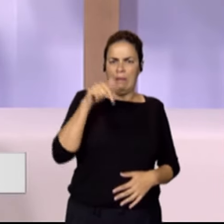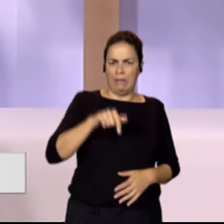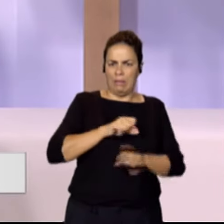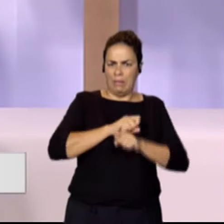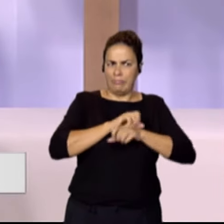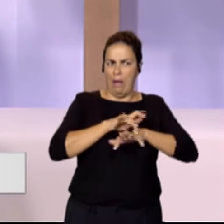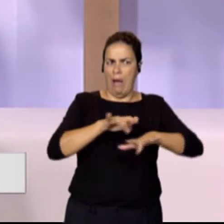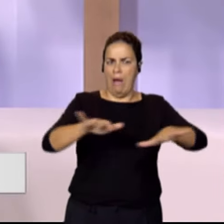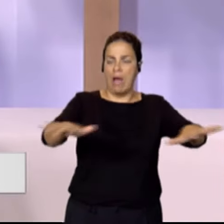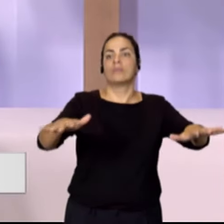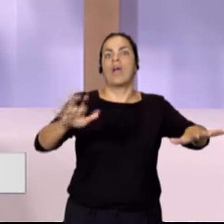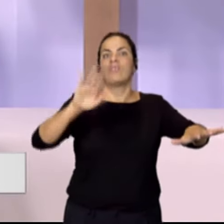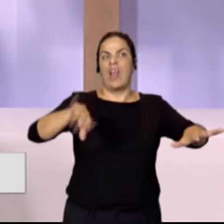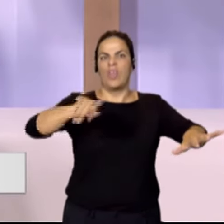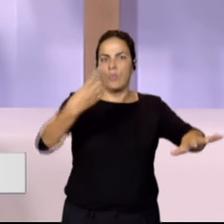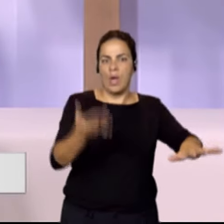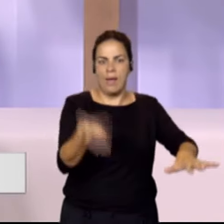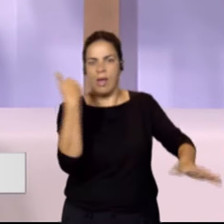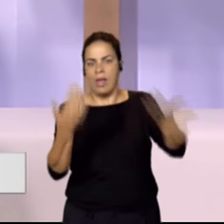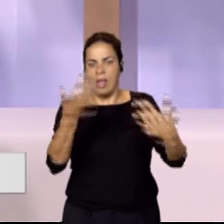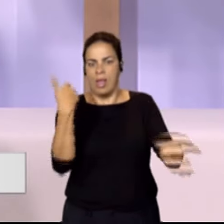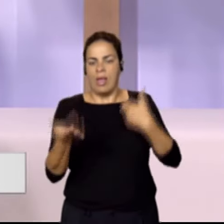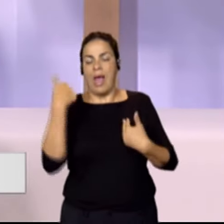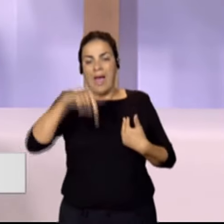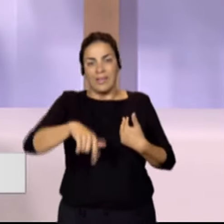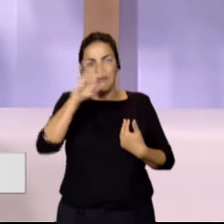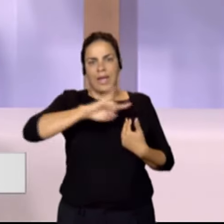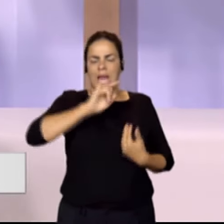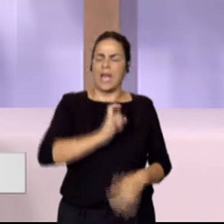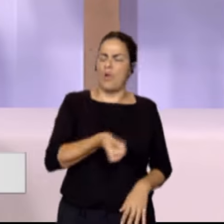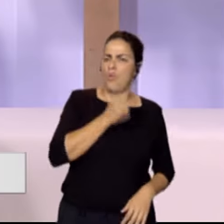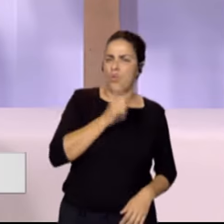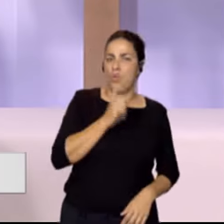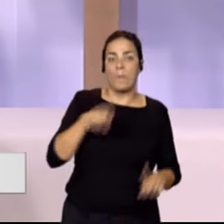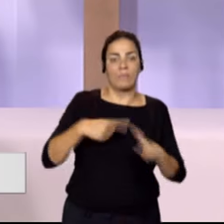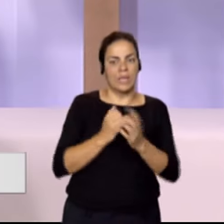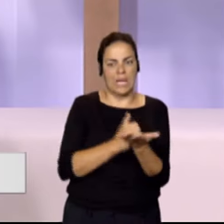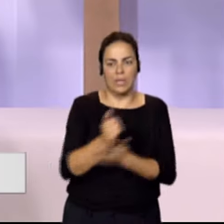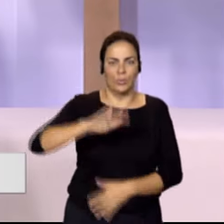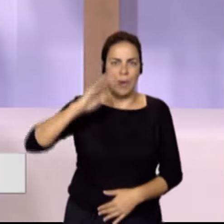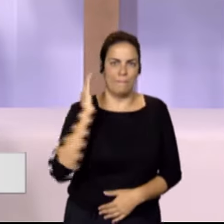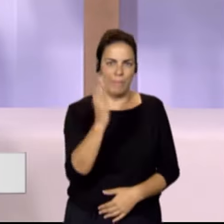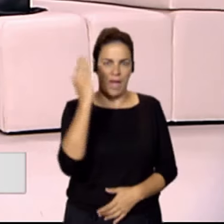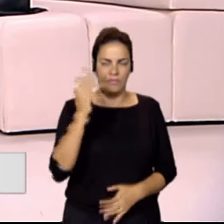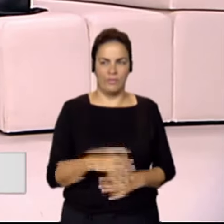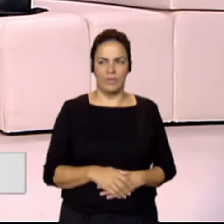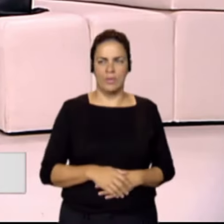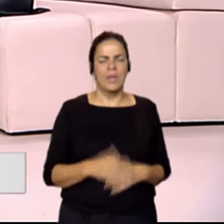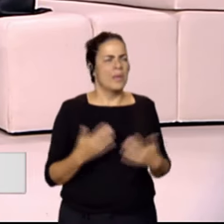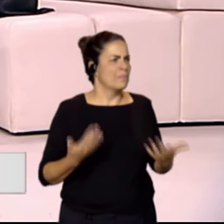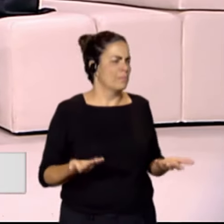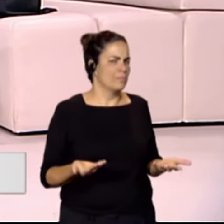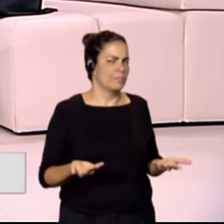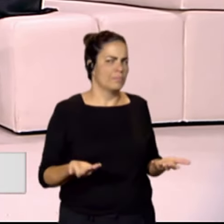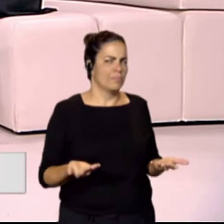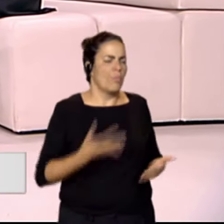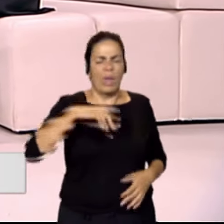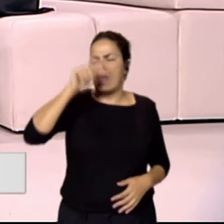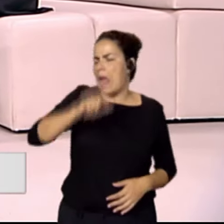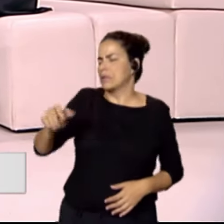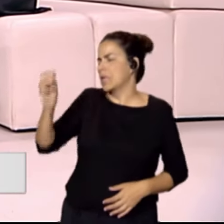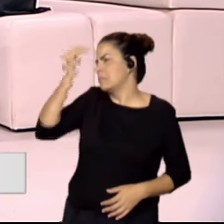de de radicar del territorio y no hace mucho daño en la agricultura Director como es posible eh se puede preguntar mucha gente que